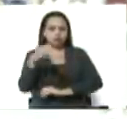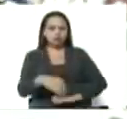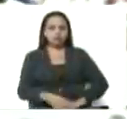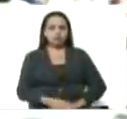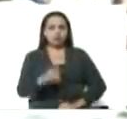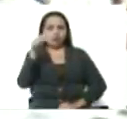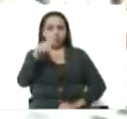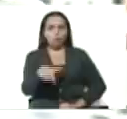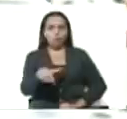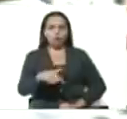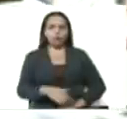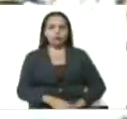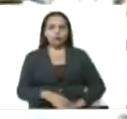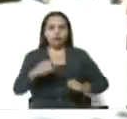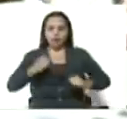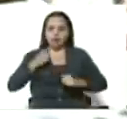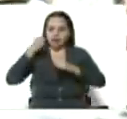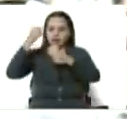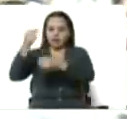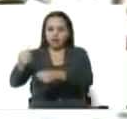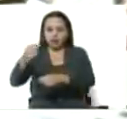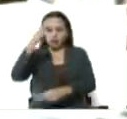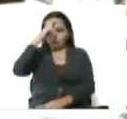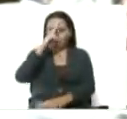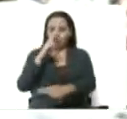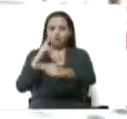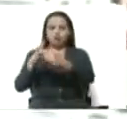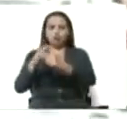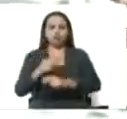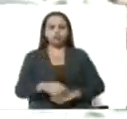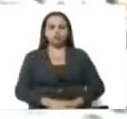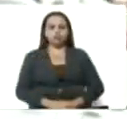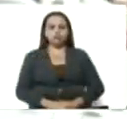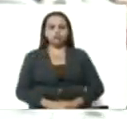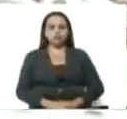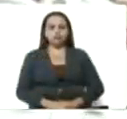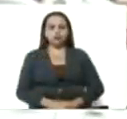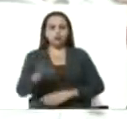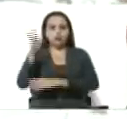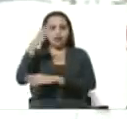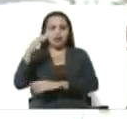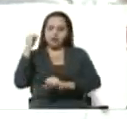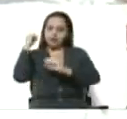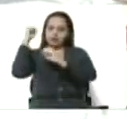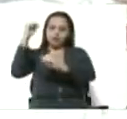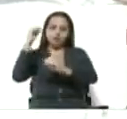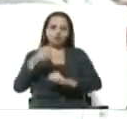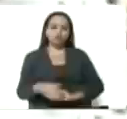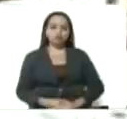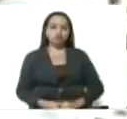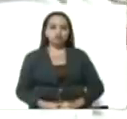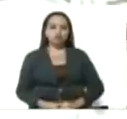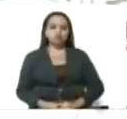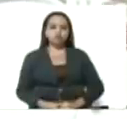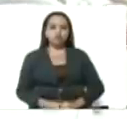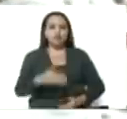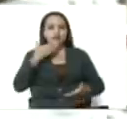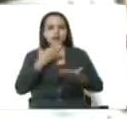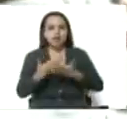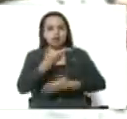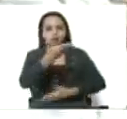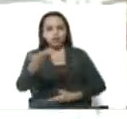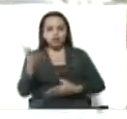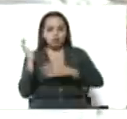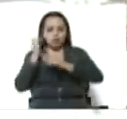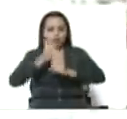hoy lo entrego con honor un estandarte invicto le agradezco ustedes su